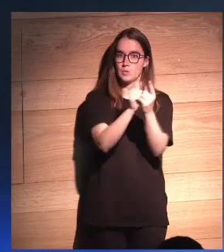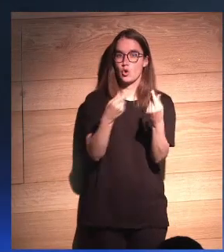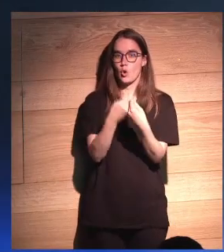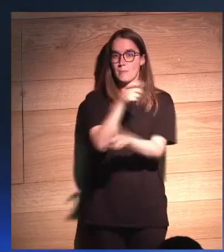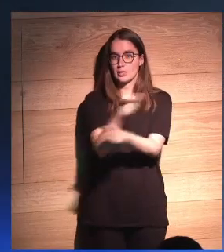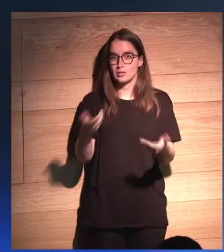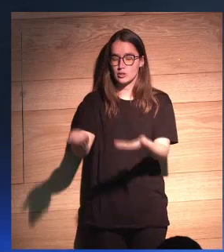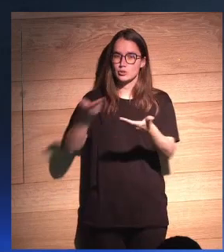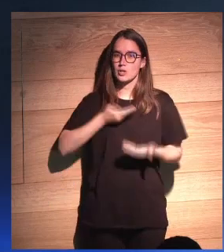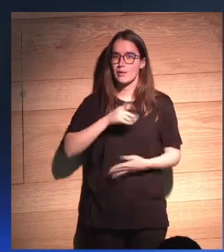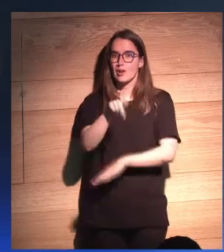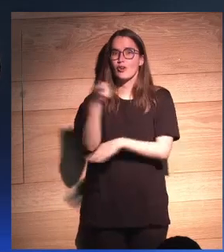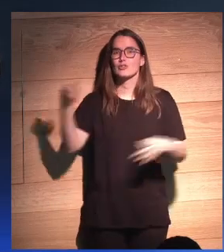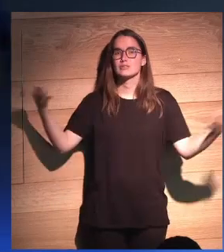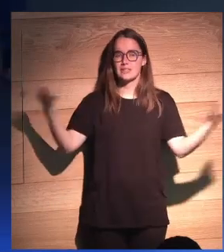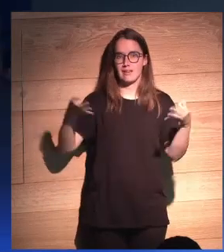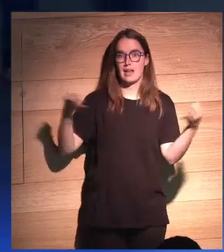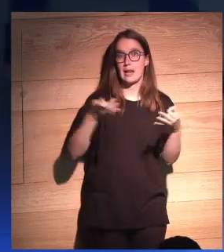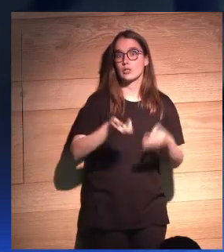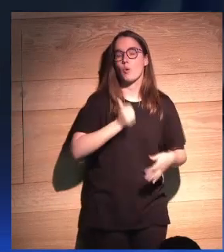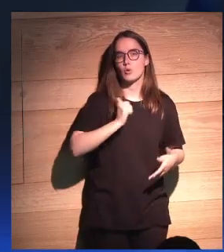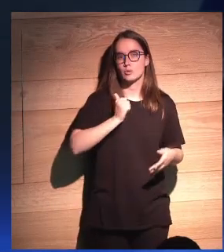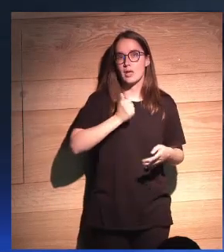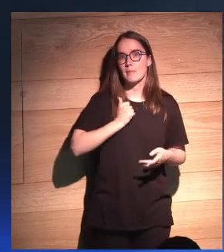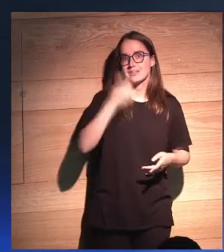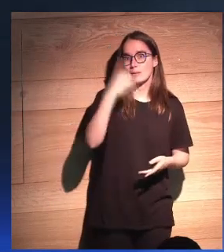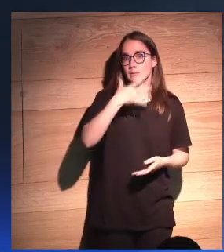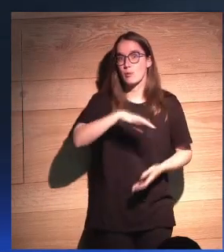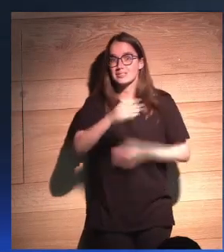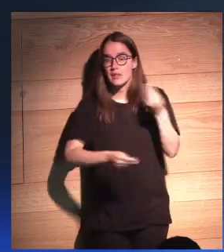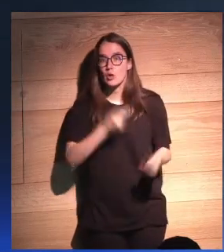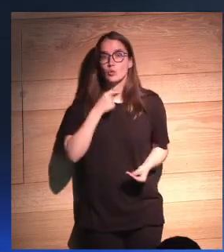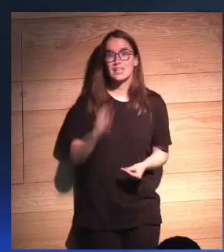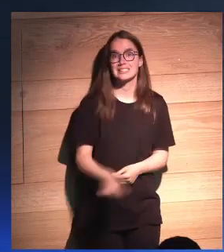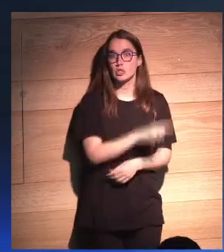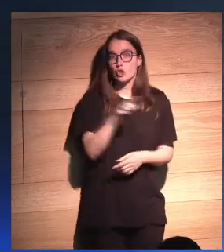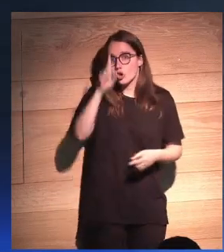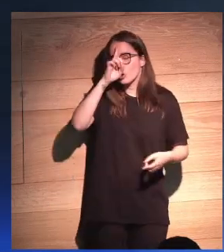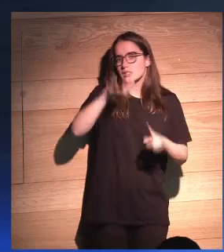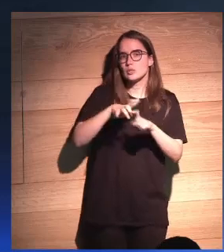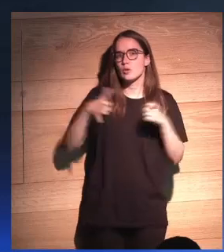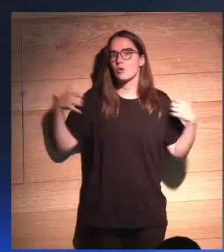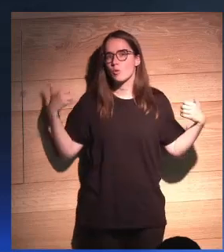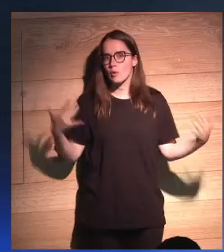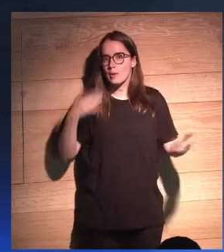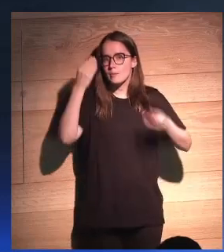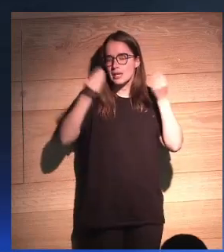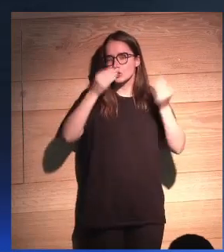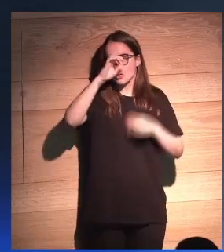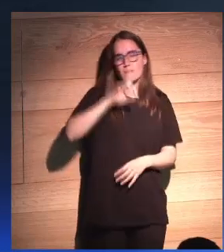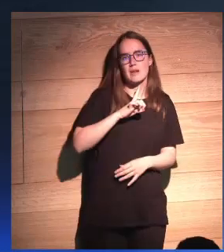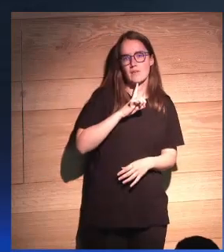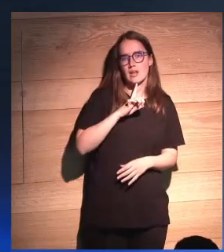ayude a encontrar las posibilidades de hacer o de saber si podéis hacer, o si os gusta o si no os gusta, no sé en qué puntos estaréis, supongo que seréis